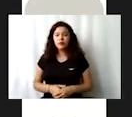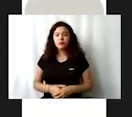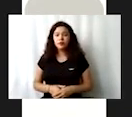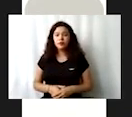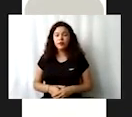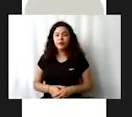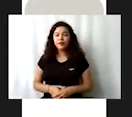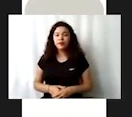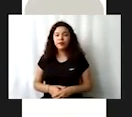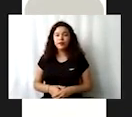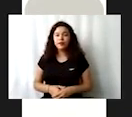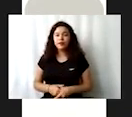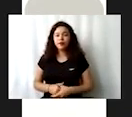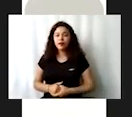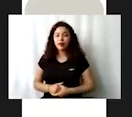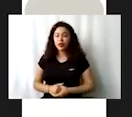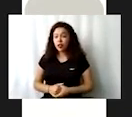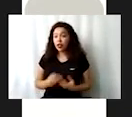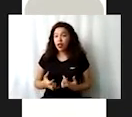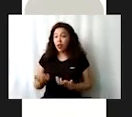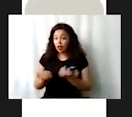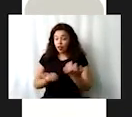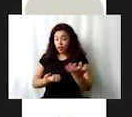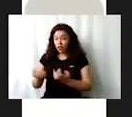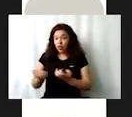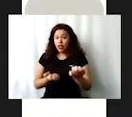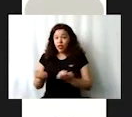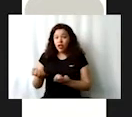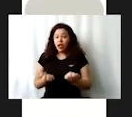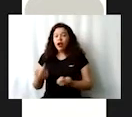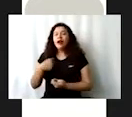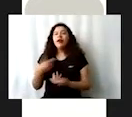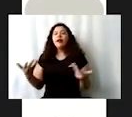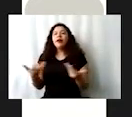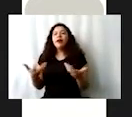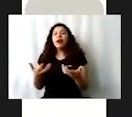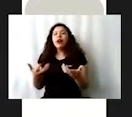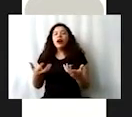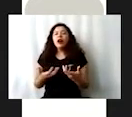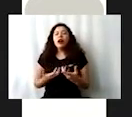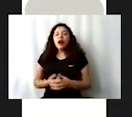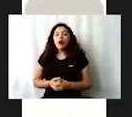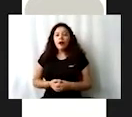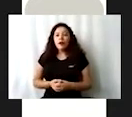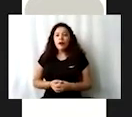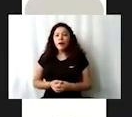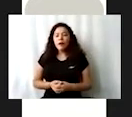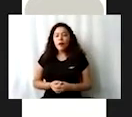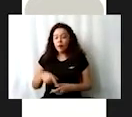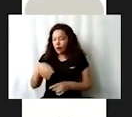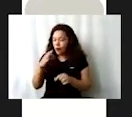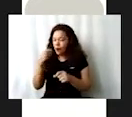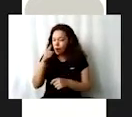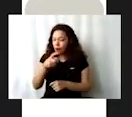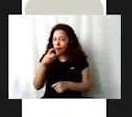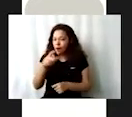Muy bien. En este tipo de ejercicios que he llegado también a realizar de este y otros, pero en este particularmente y